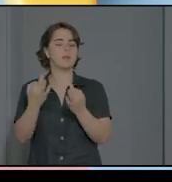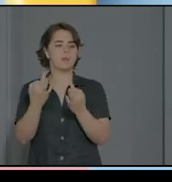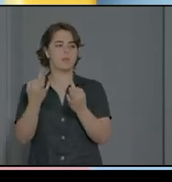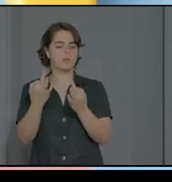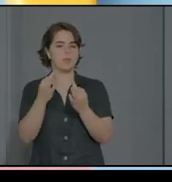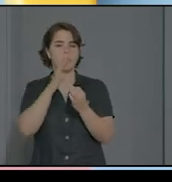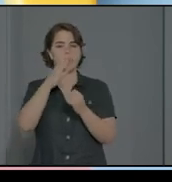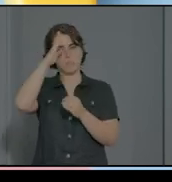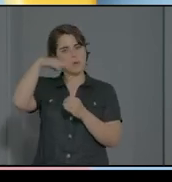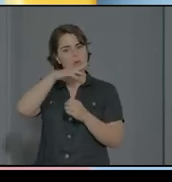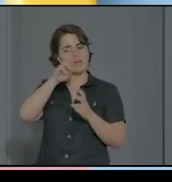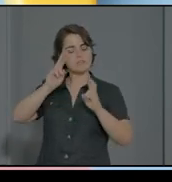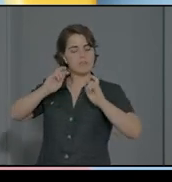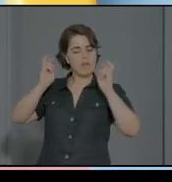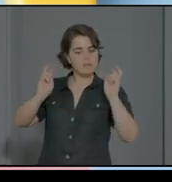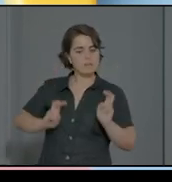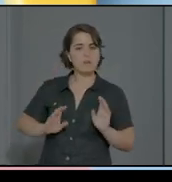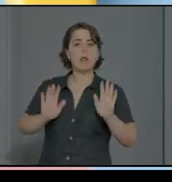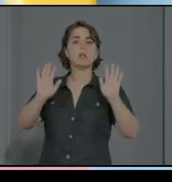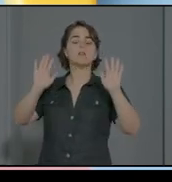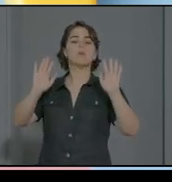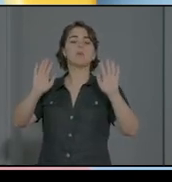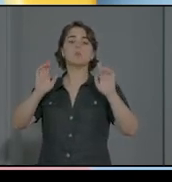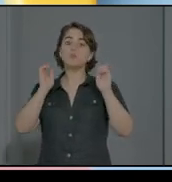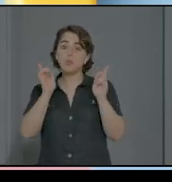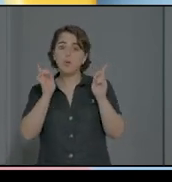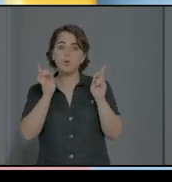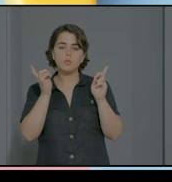parental, pero no solo eso.